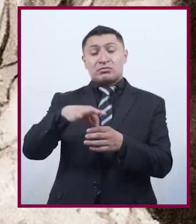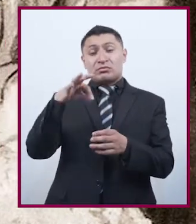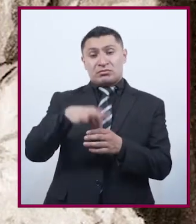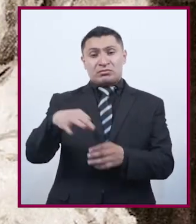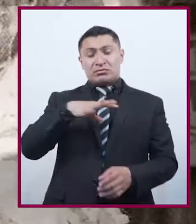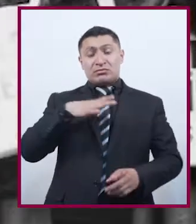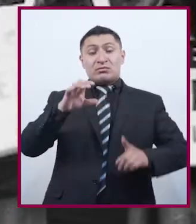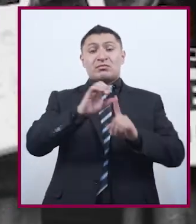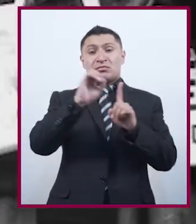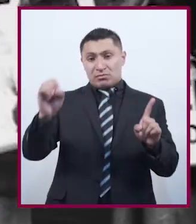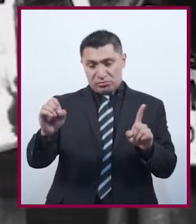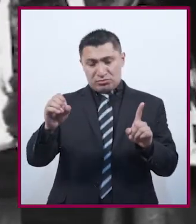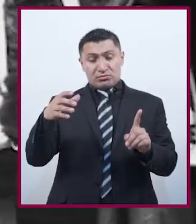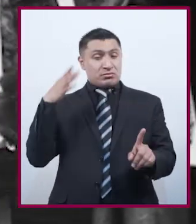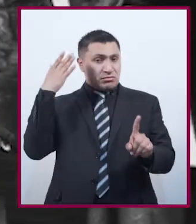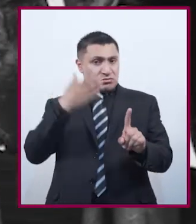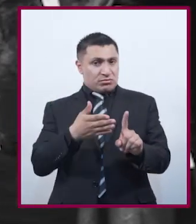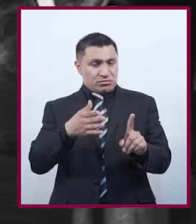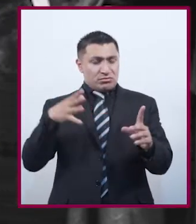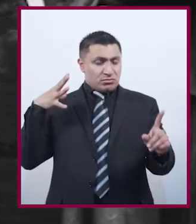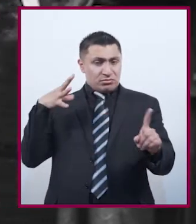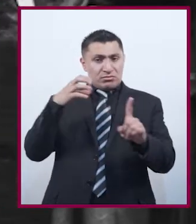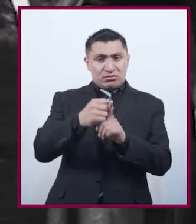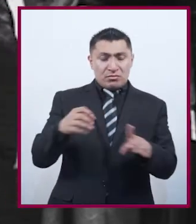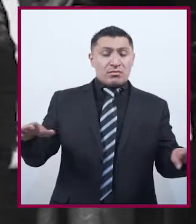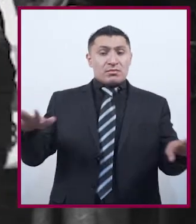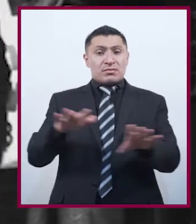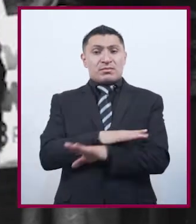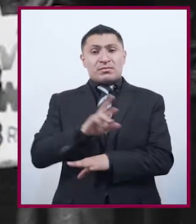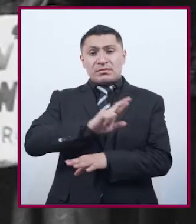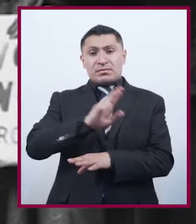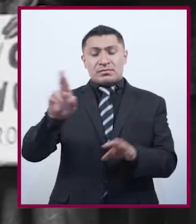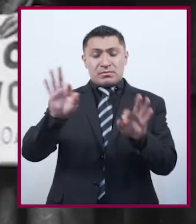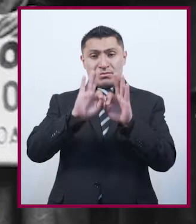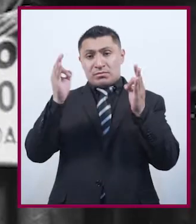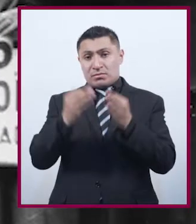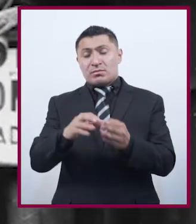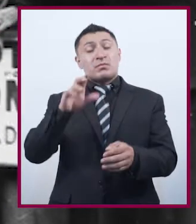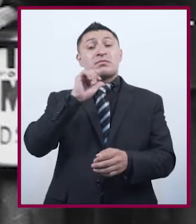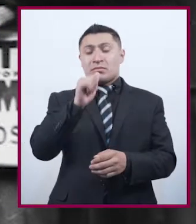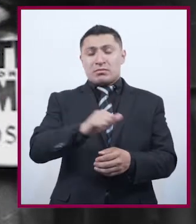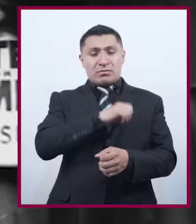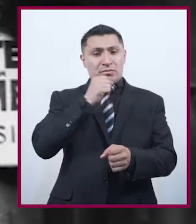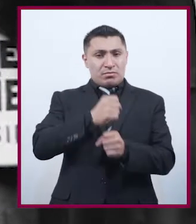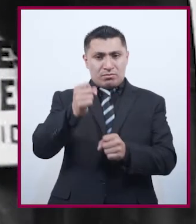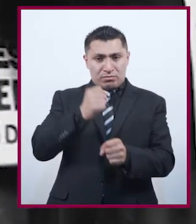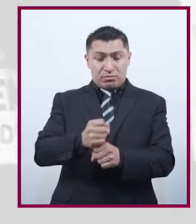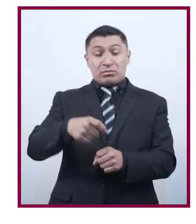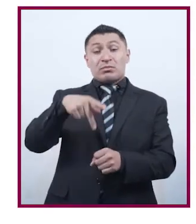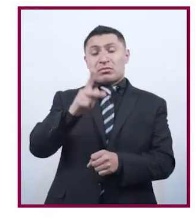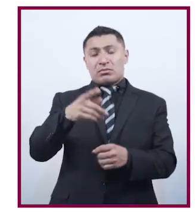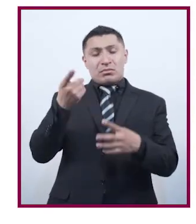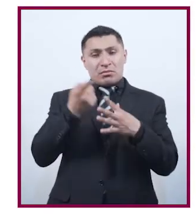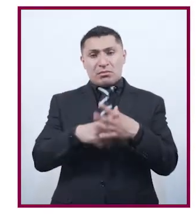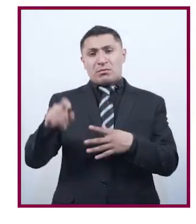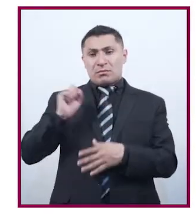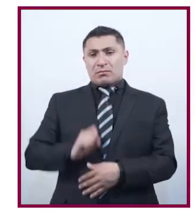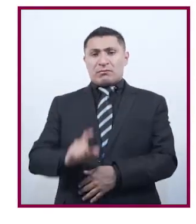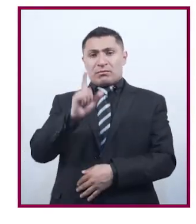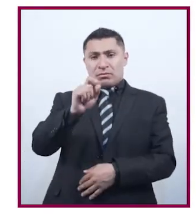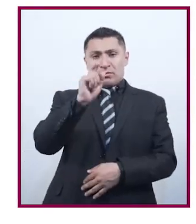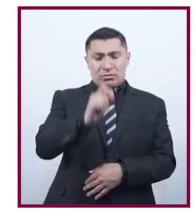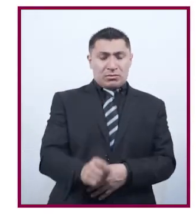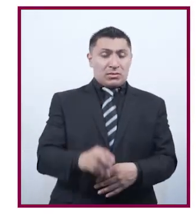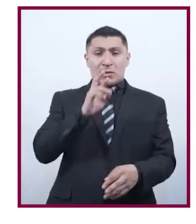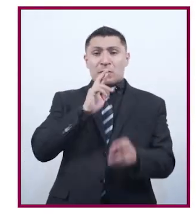derecho al voto. Estaban organizadas y tenían la intención de conseguir cambios y reformas sin violencia. No obstante, a